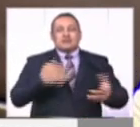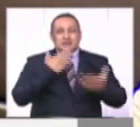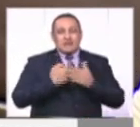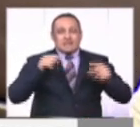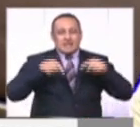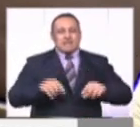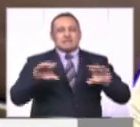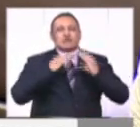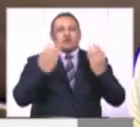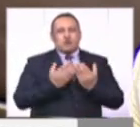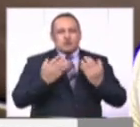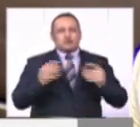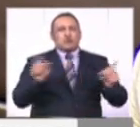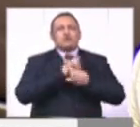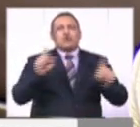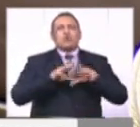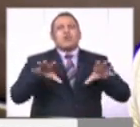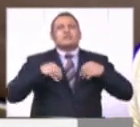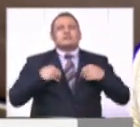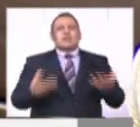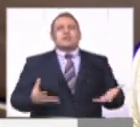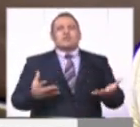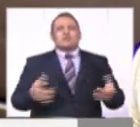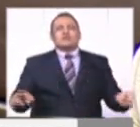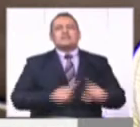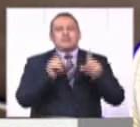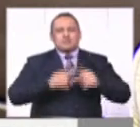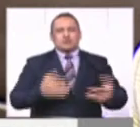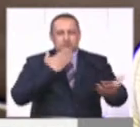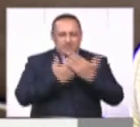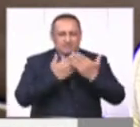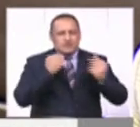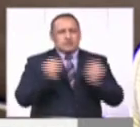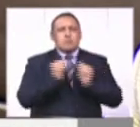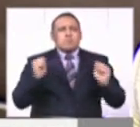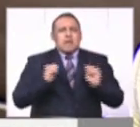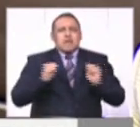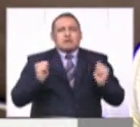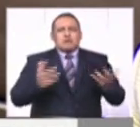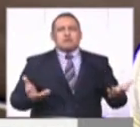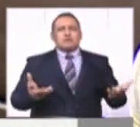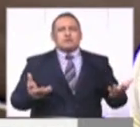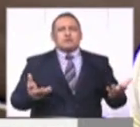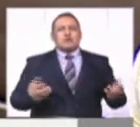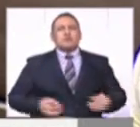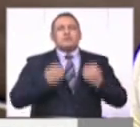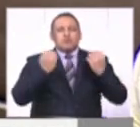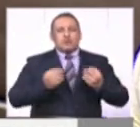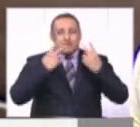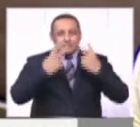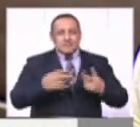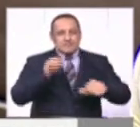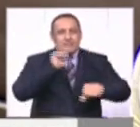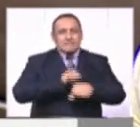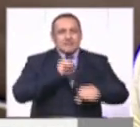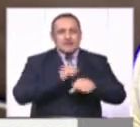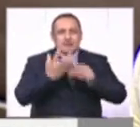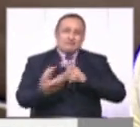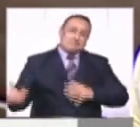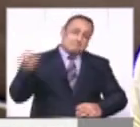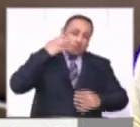este congreso no lo permitimos Y doy la cara sin temor alguno porque esas piedras que recibí en